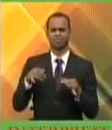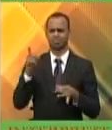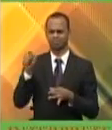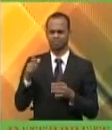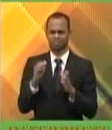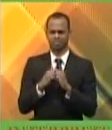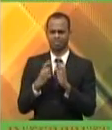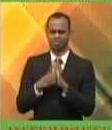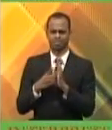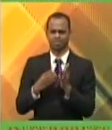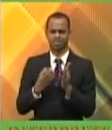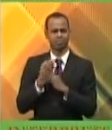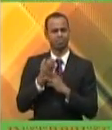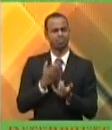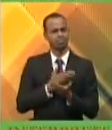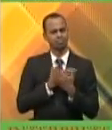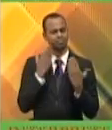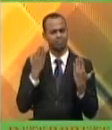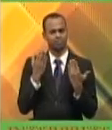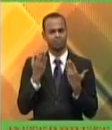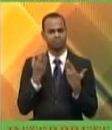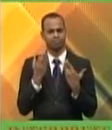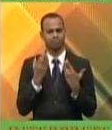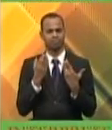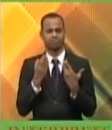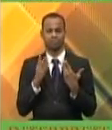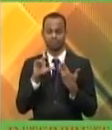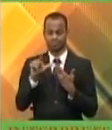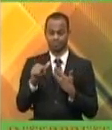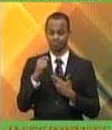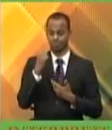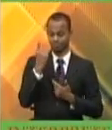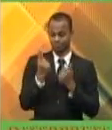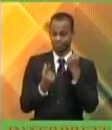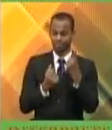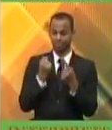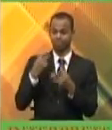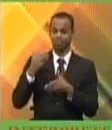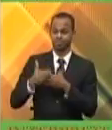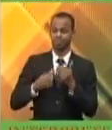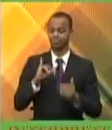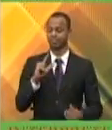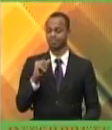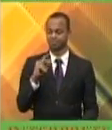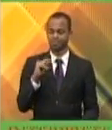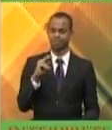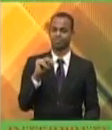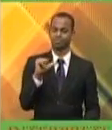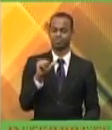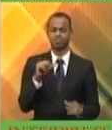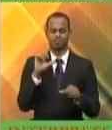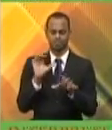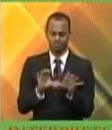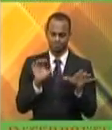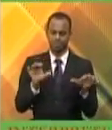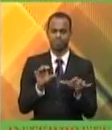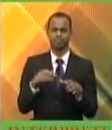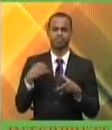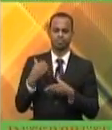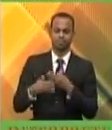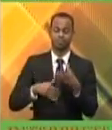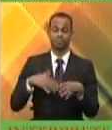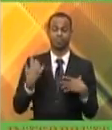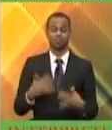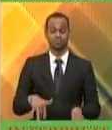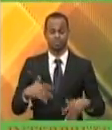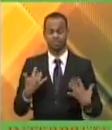persona con discapacidad no tiene acceso a justicia y me fui dando cuenta y fui conociendo a iluminadas y fuimos trabajando y cada día mayor